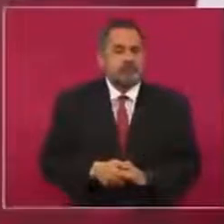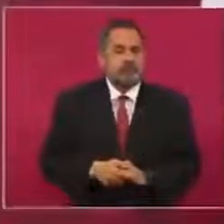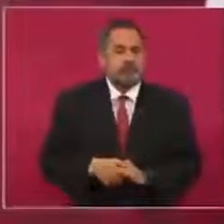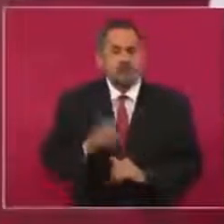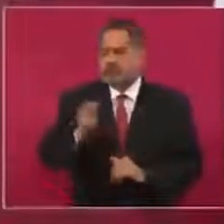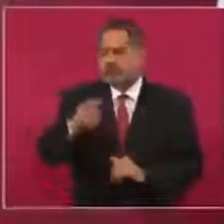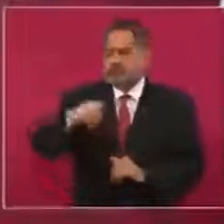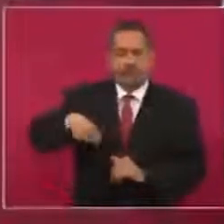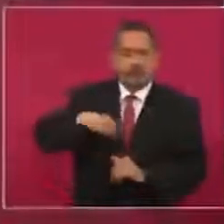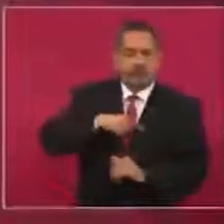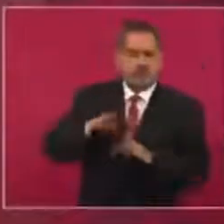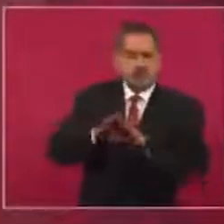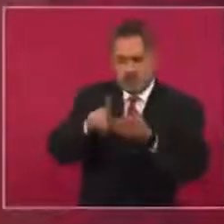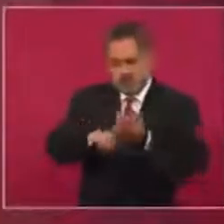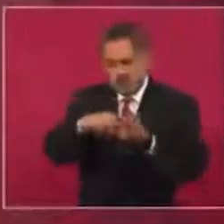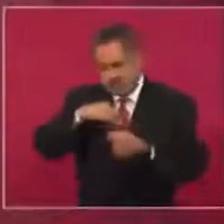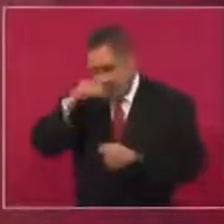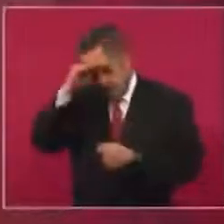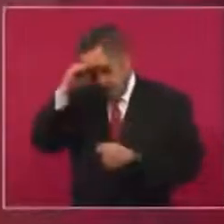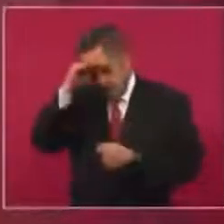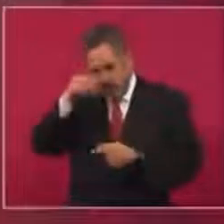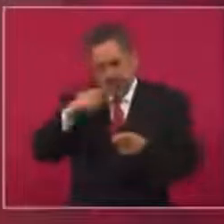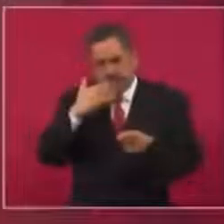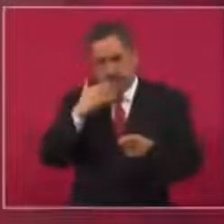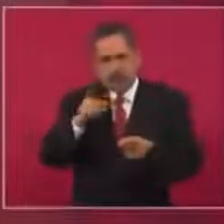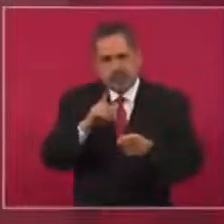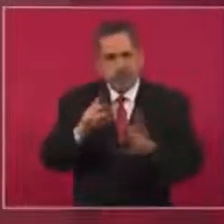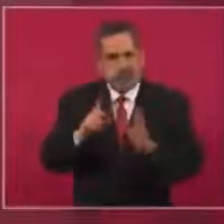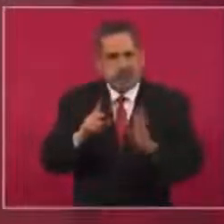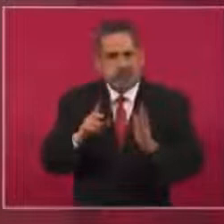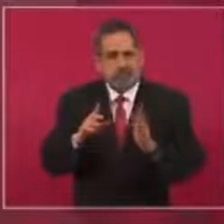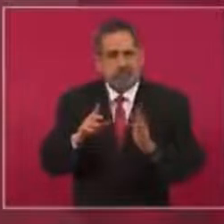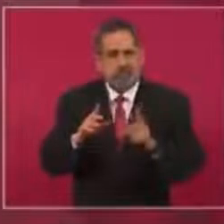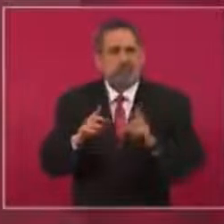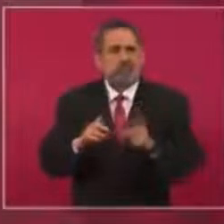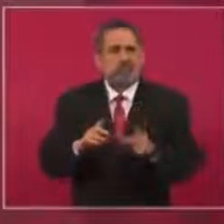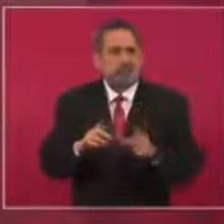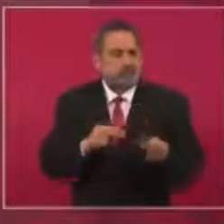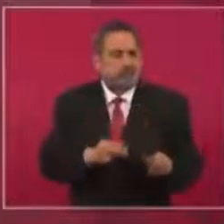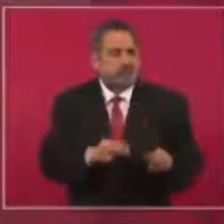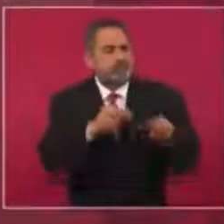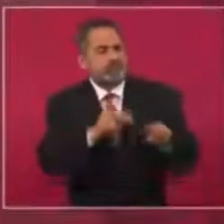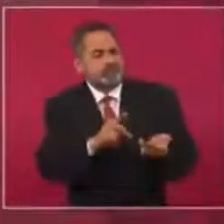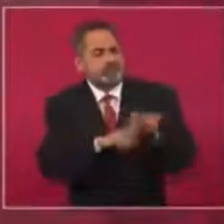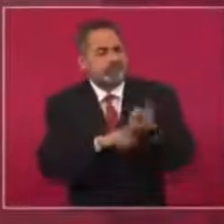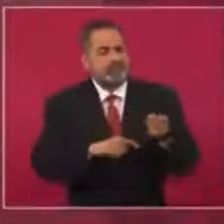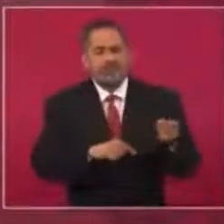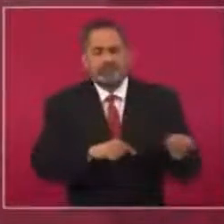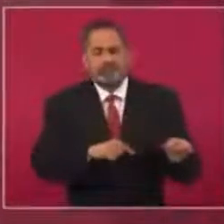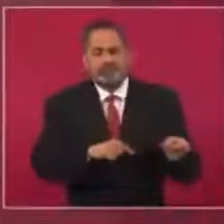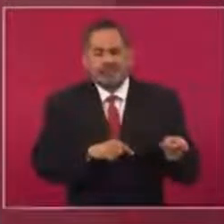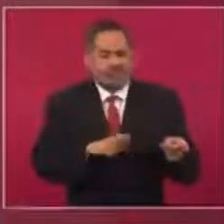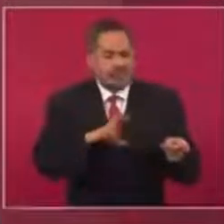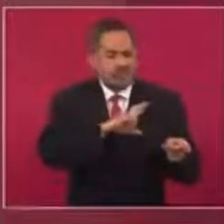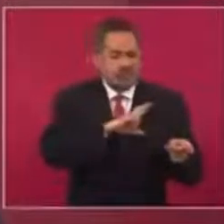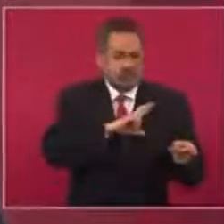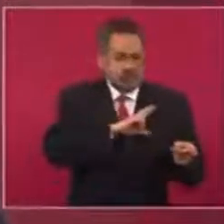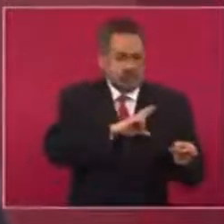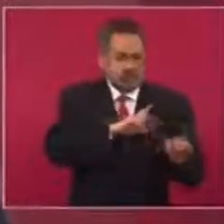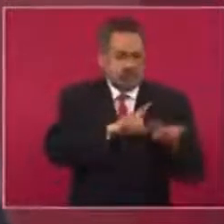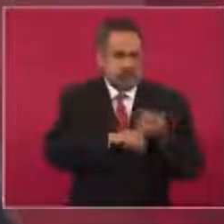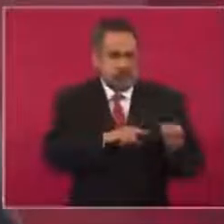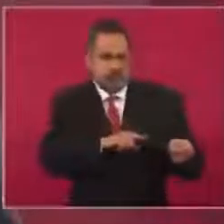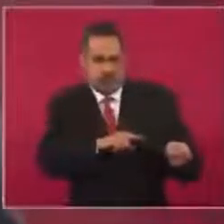nosotros consideramos que es legal, es legítimo el negocio particular, el negocio